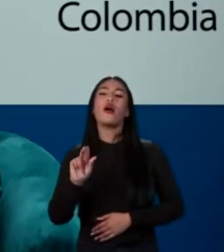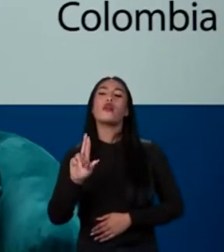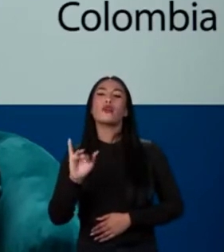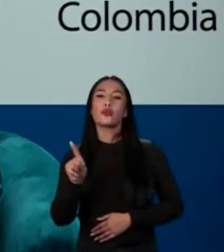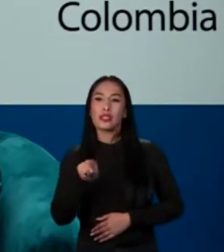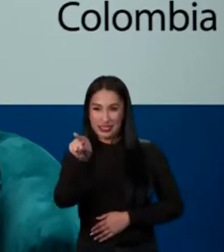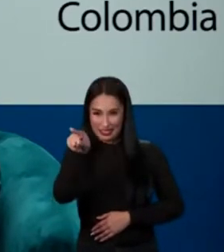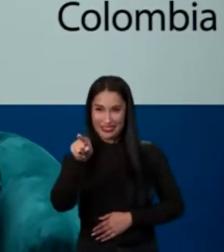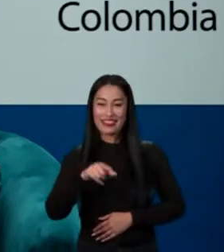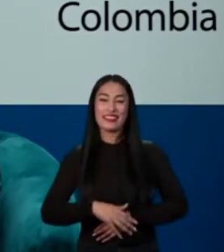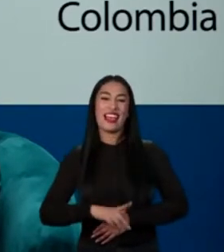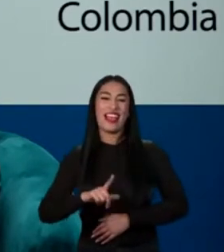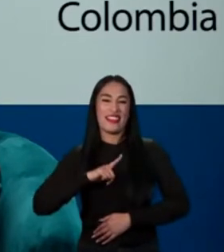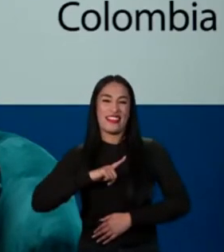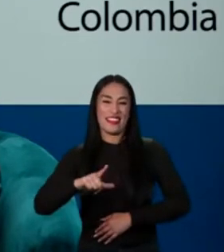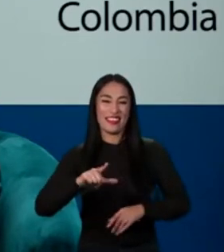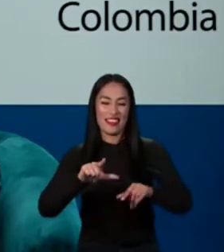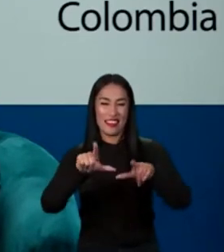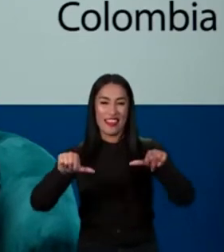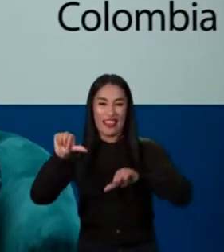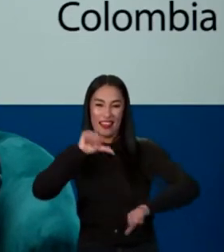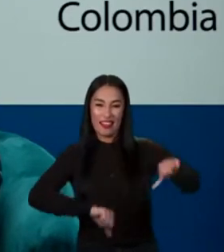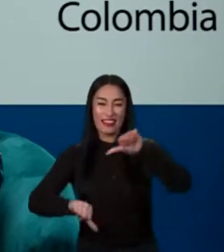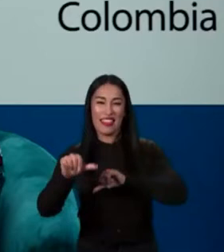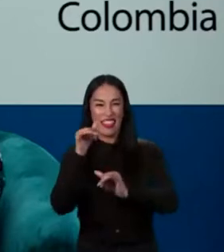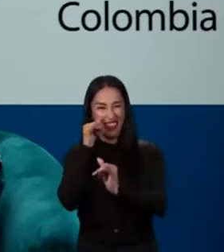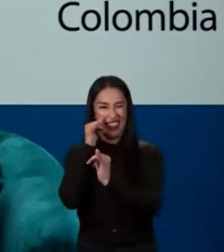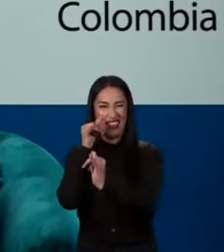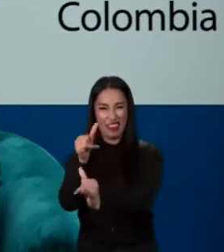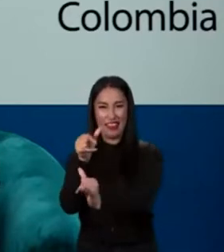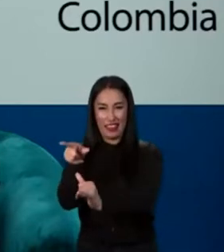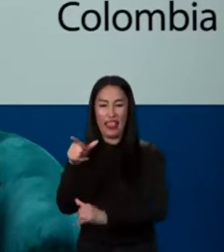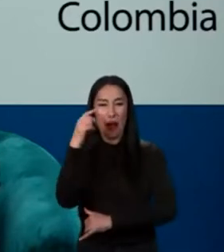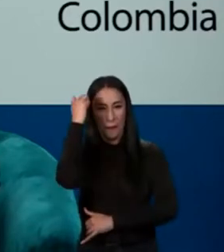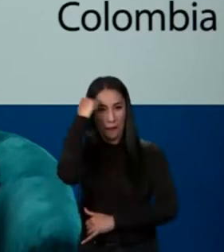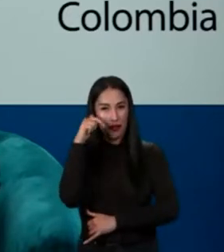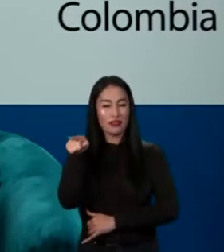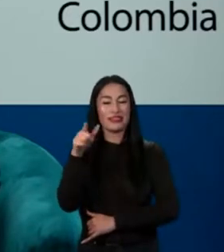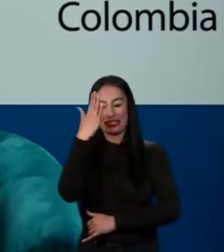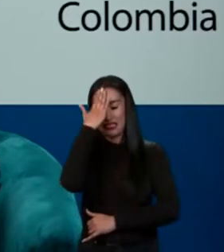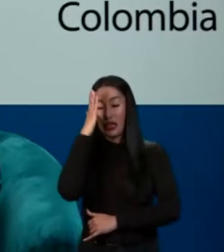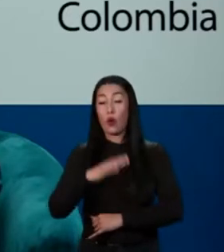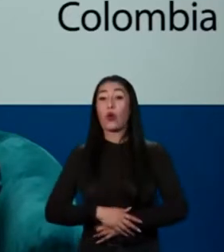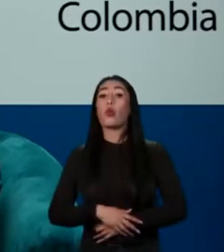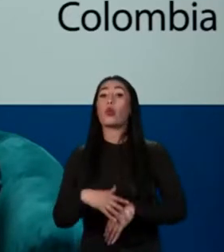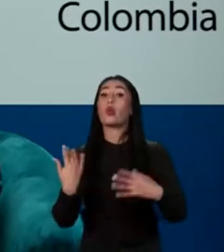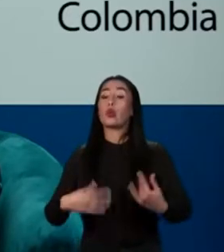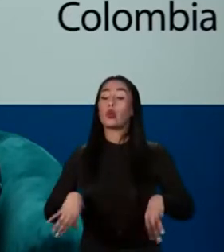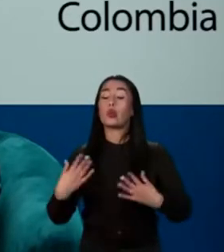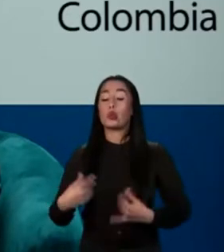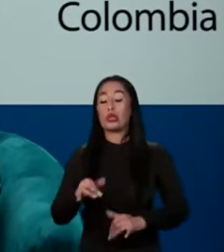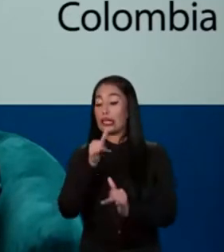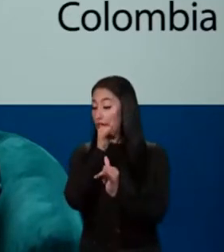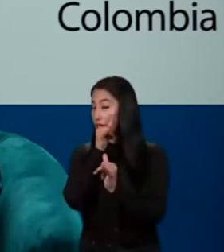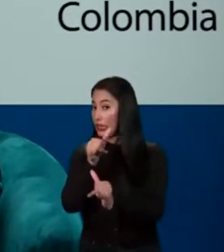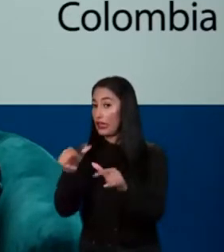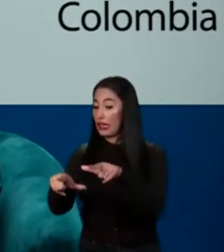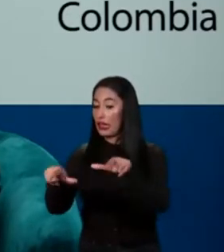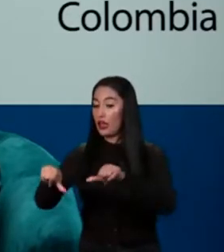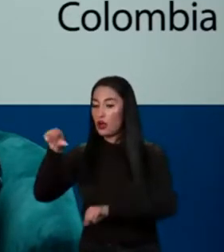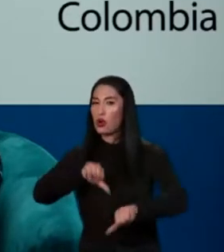laboratorio es profesora de ingeniería y universidad laboratorio es un proyecto lindo que pueden hacer todas las